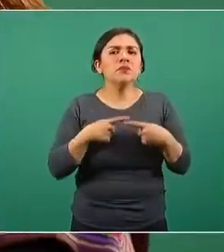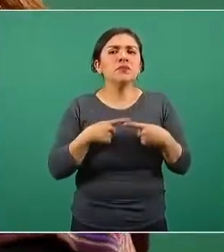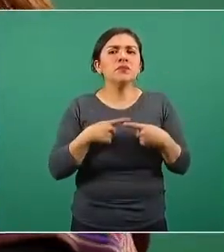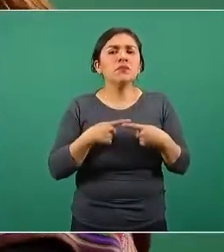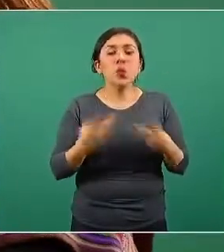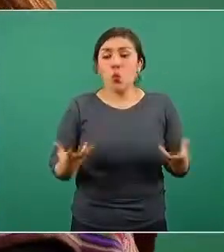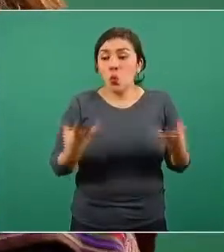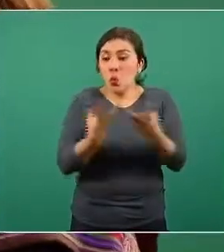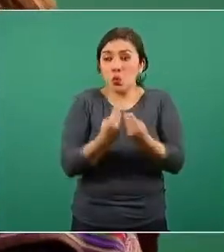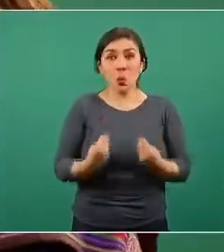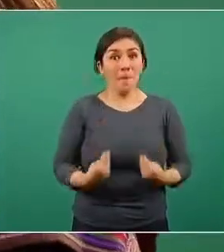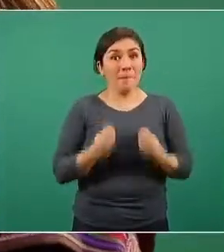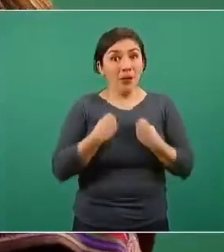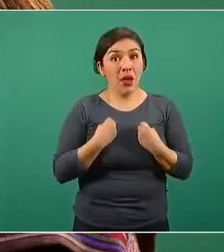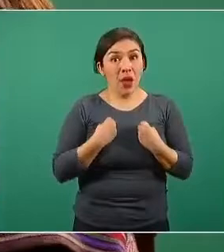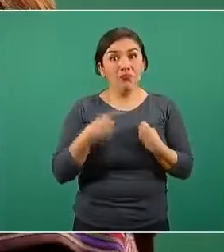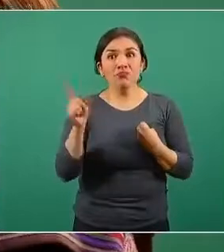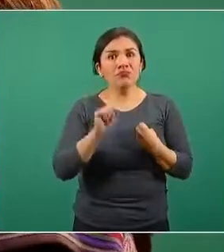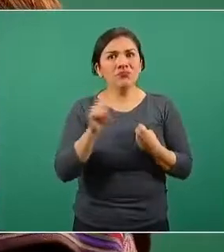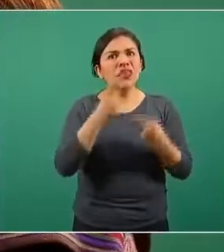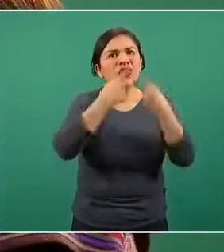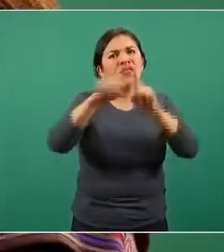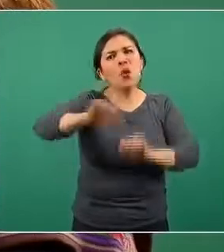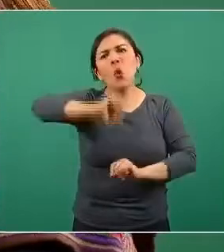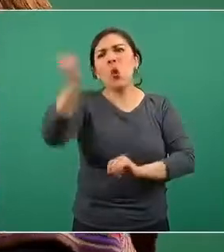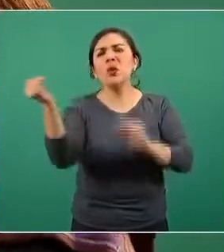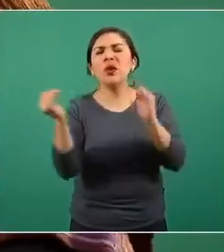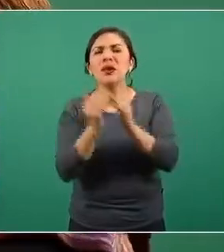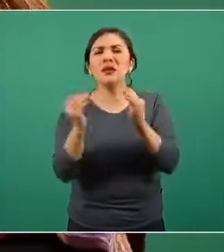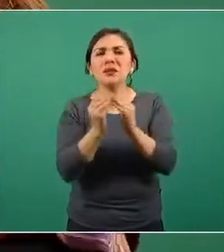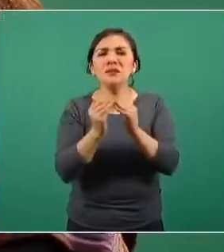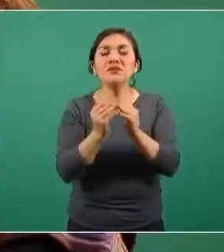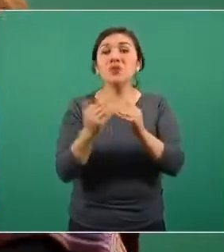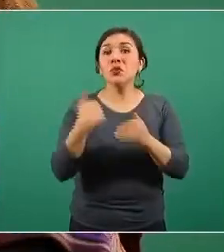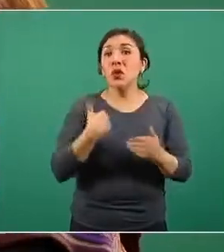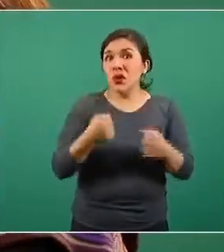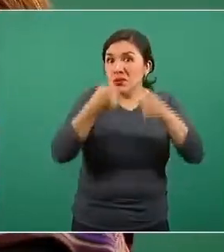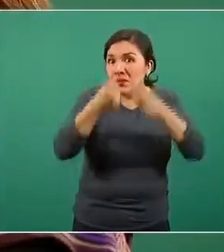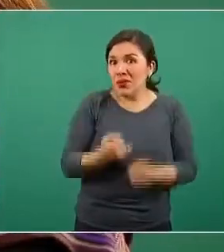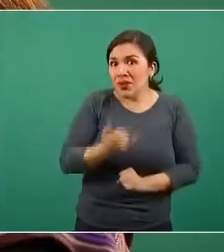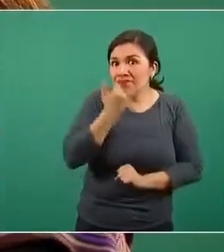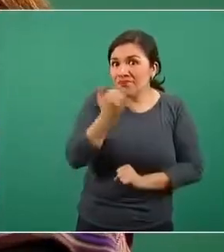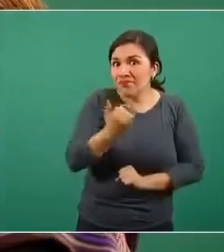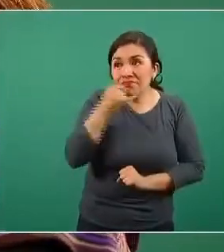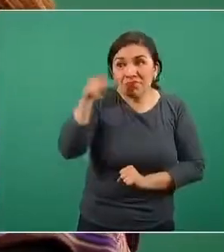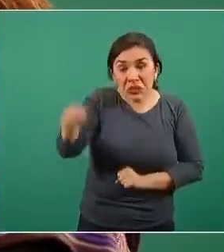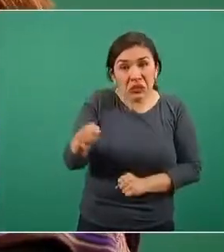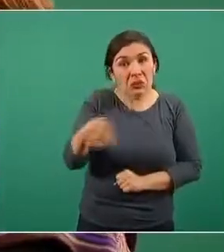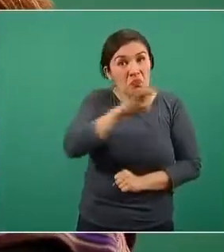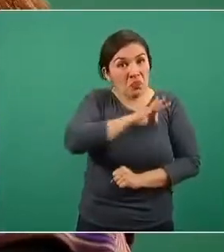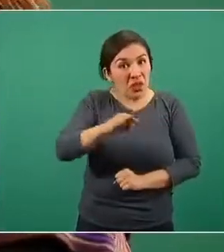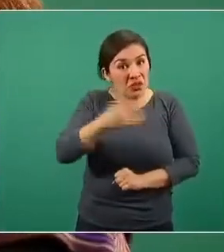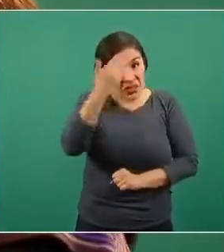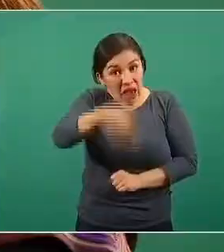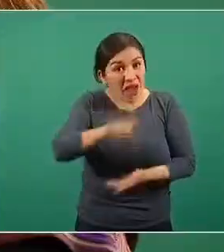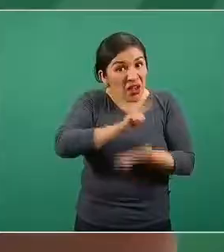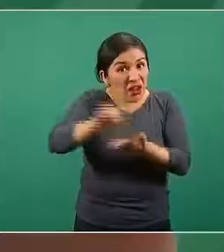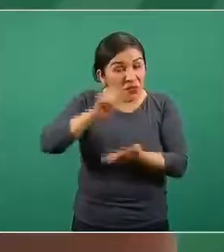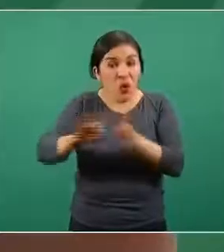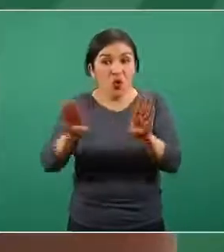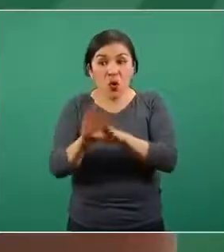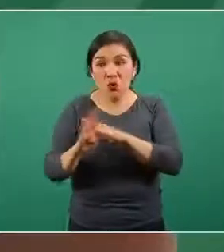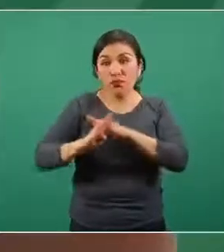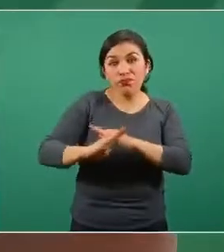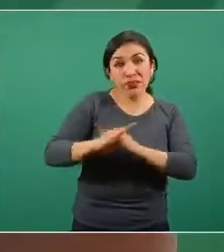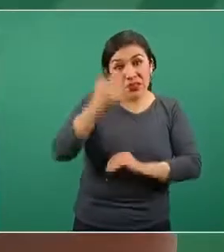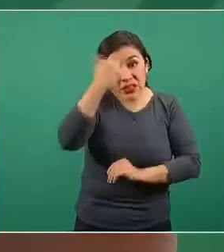que no viven en el mismo entorno y entonces no podemos estar seguros de estas medidas de prevención que llevan